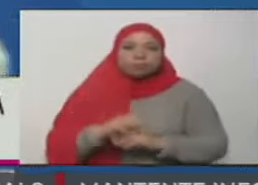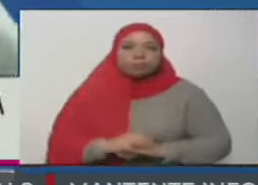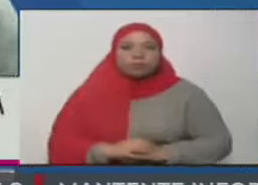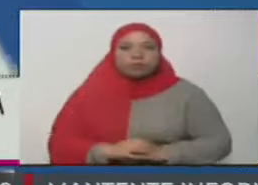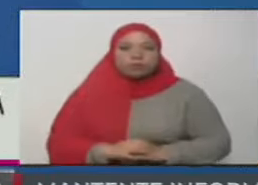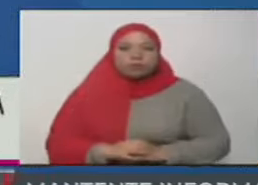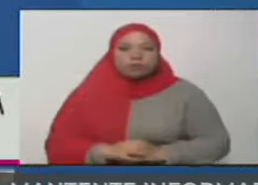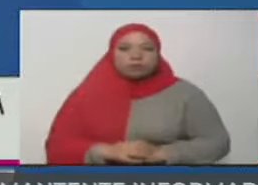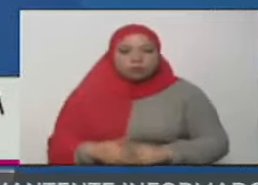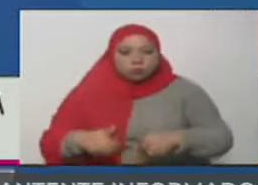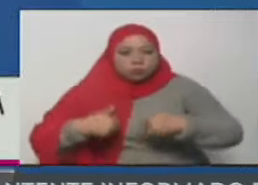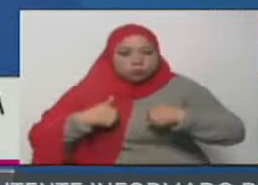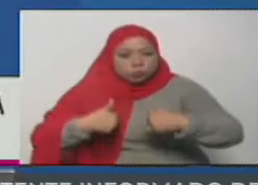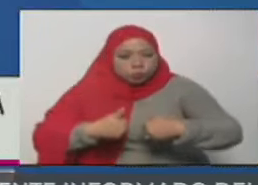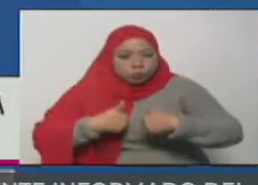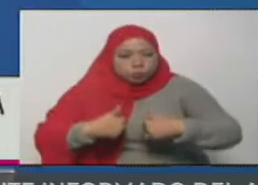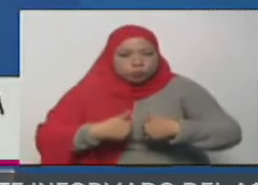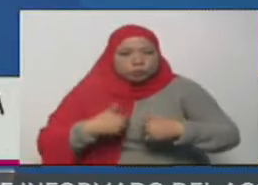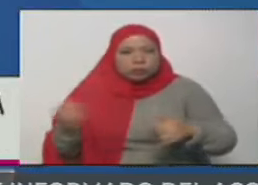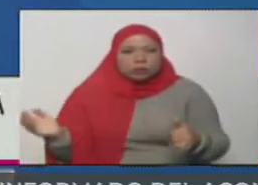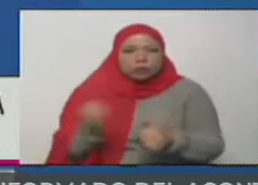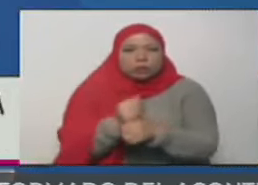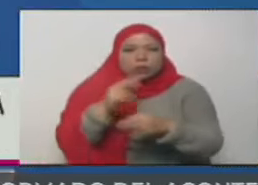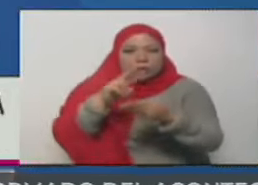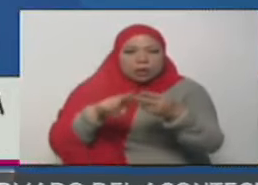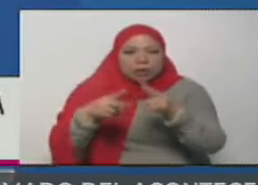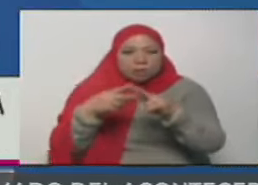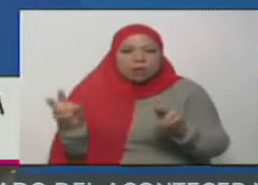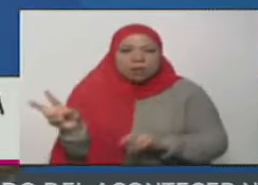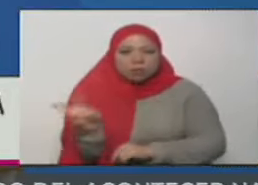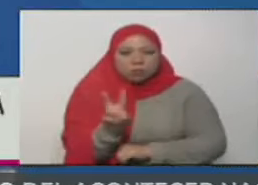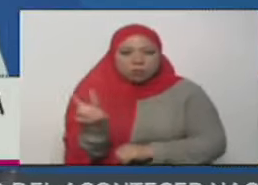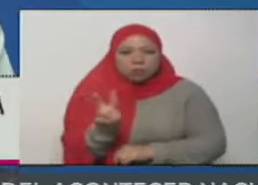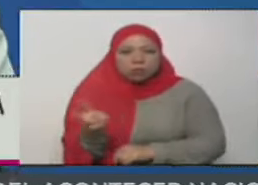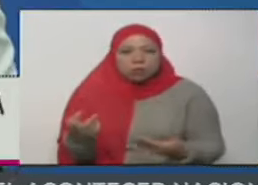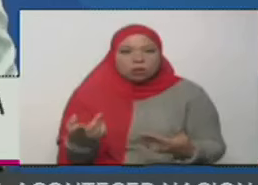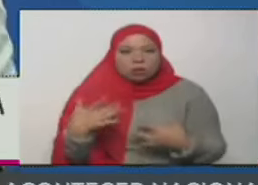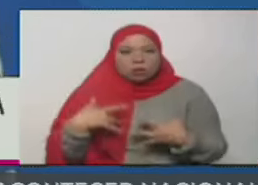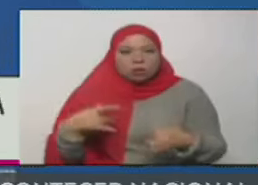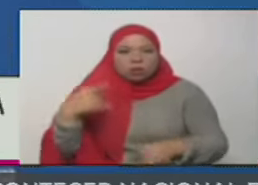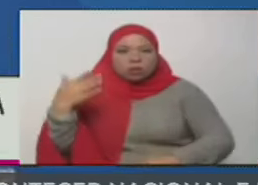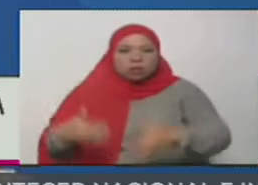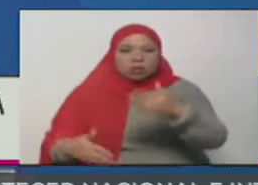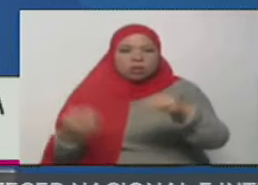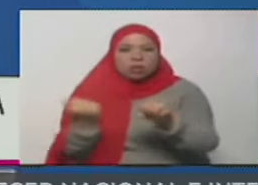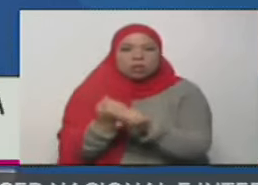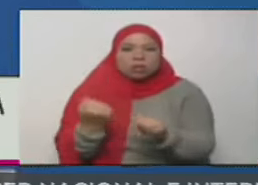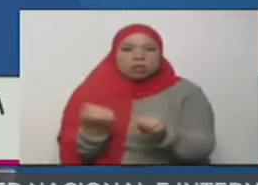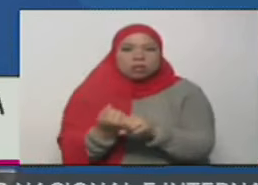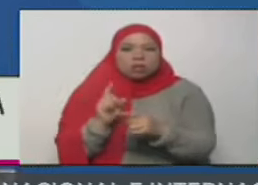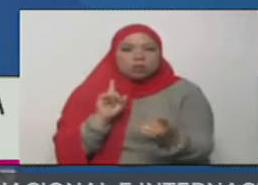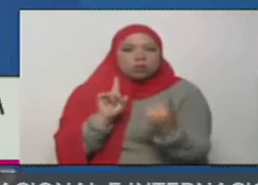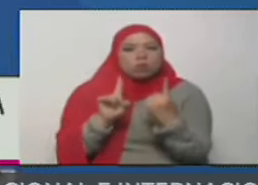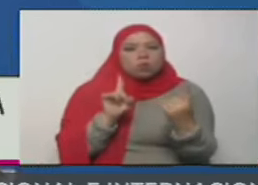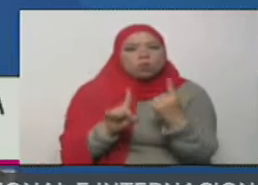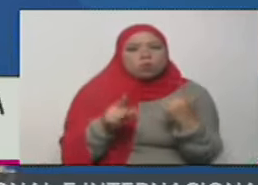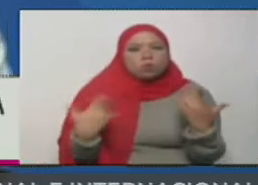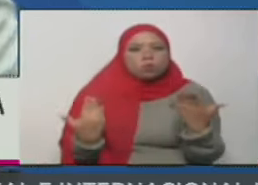todo el esfuerzo que ha hecho en contra de la paz de Venezuela y el uso de la inteligencia artificial. ¿Cómo ve usted